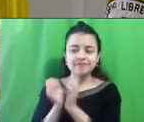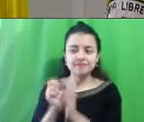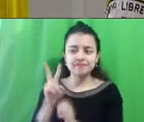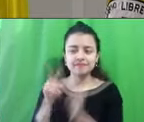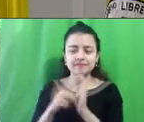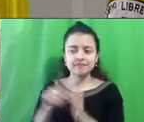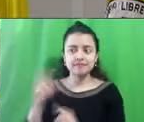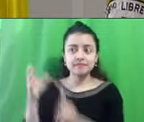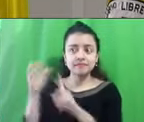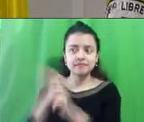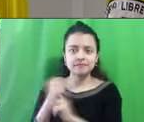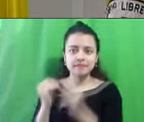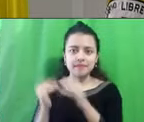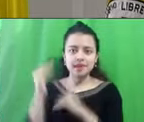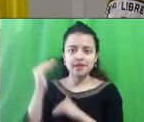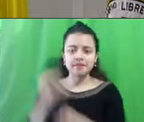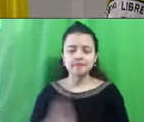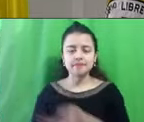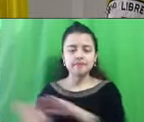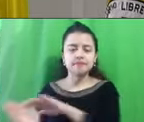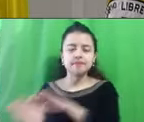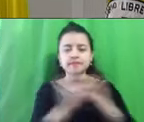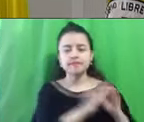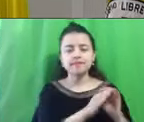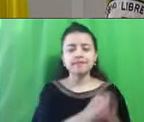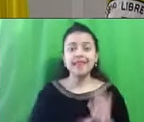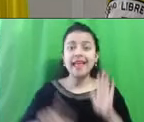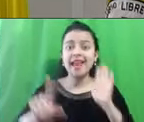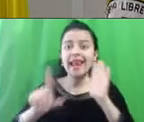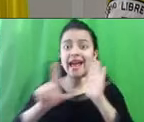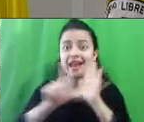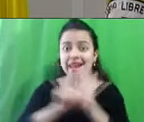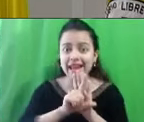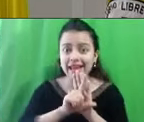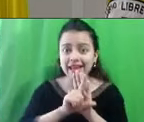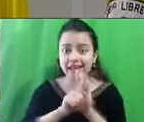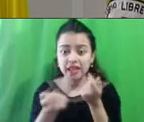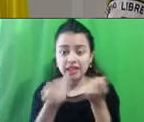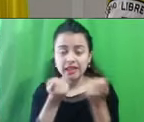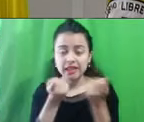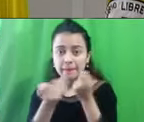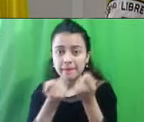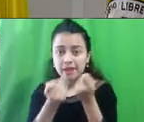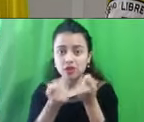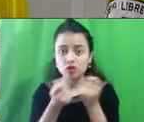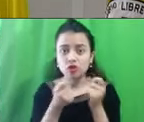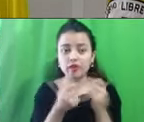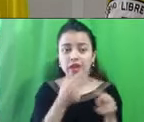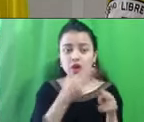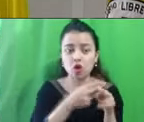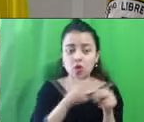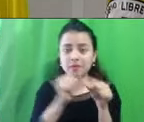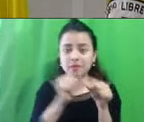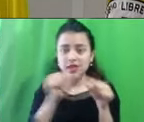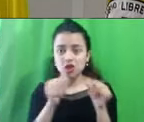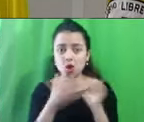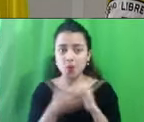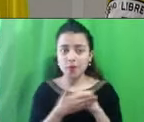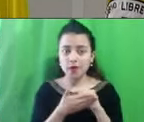La ley de tratamiento de datos personales también está publicada en la página web, cumpliendo con el